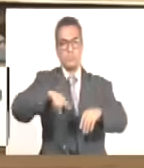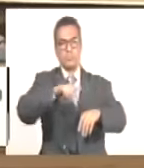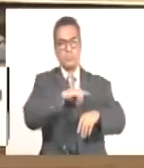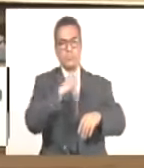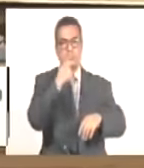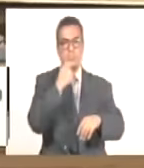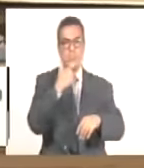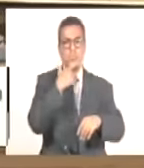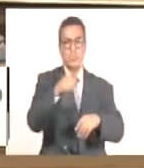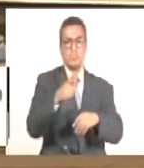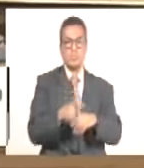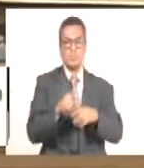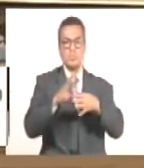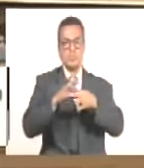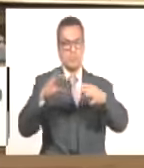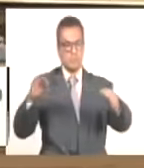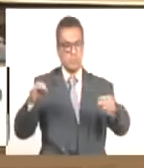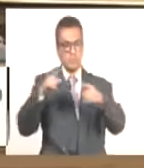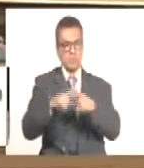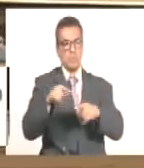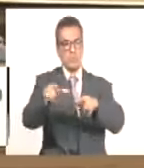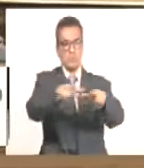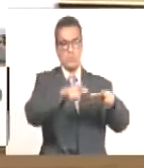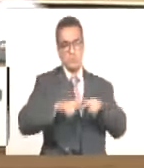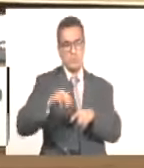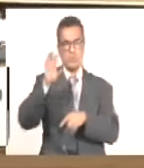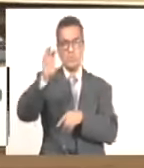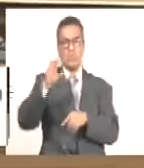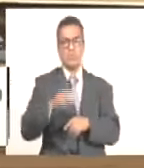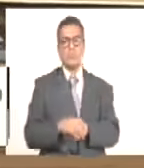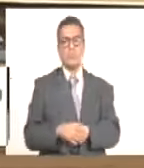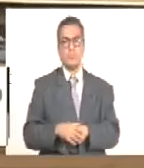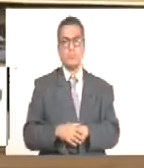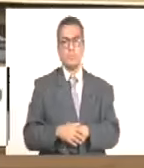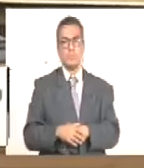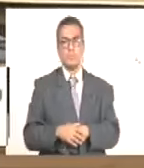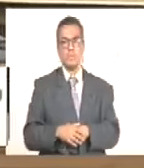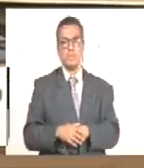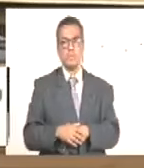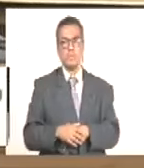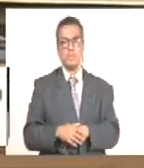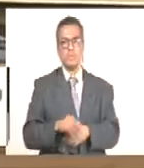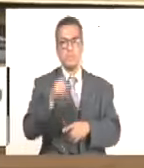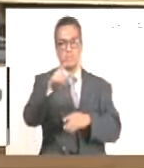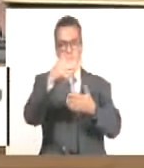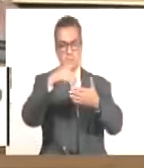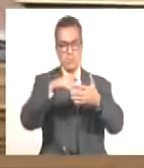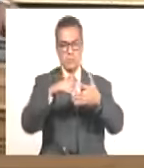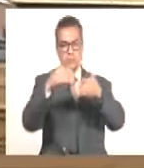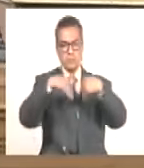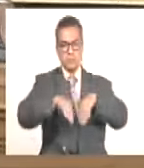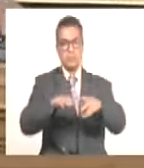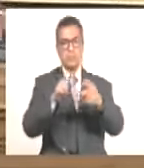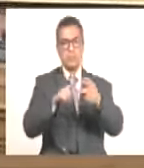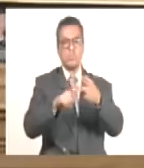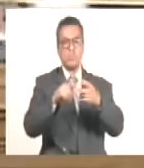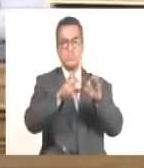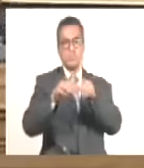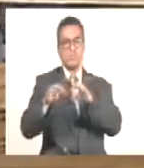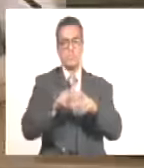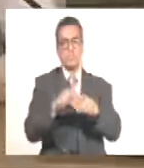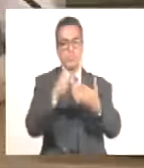bello, independiente y soberano país. Siguiente punto del orden del día, ciudadana